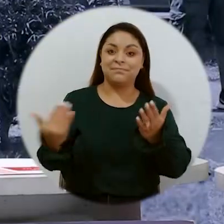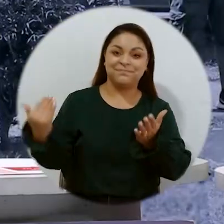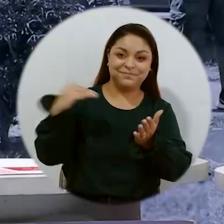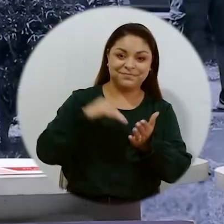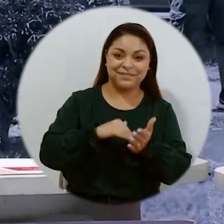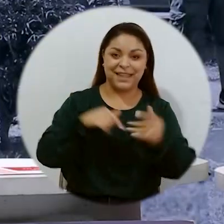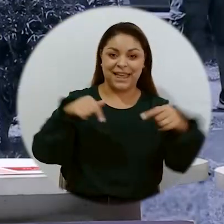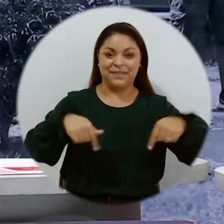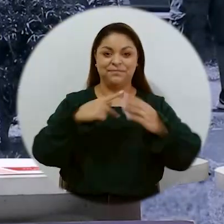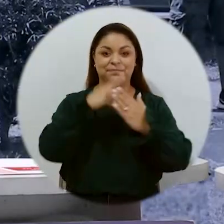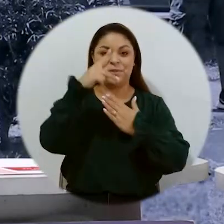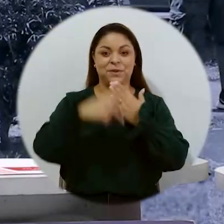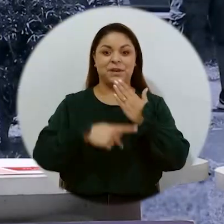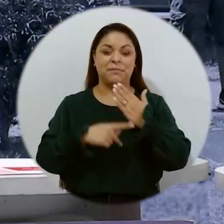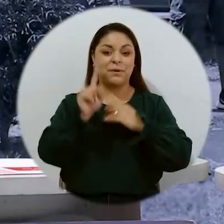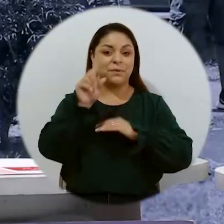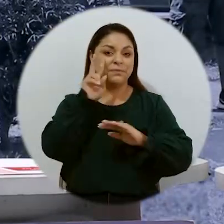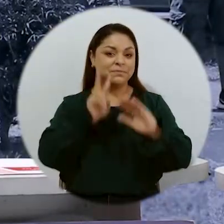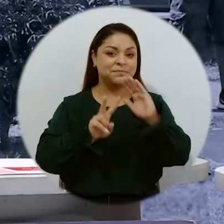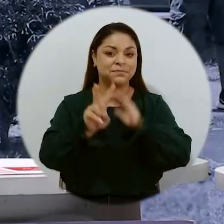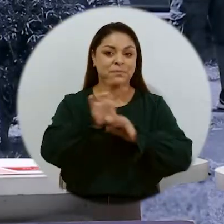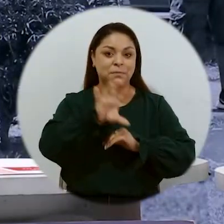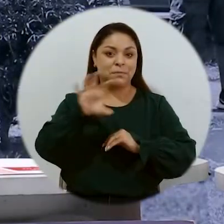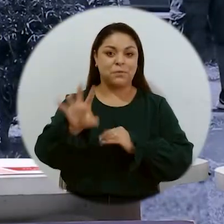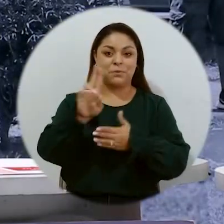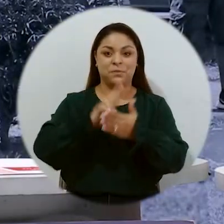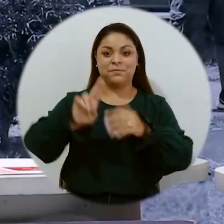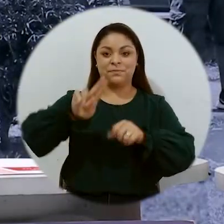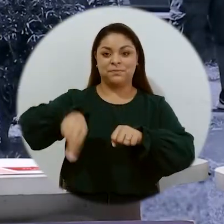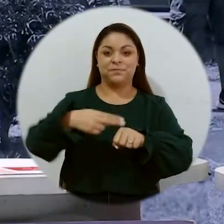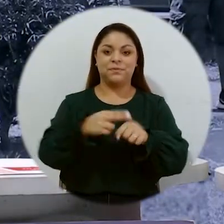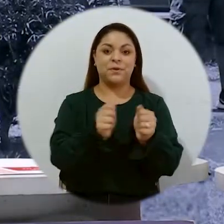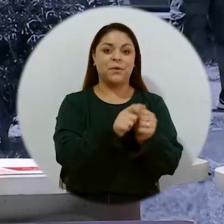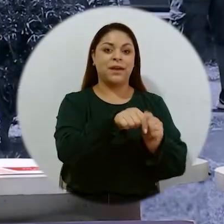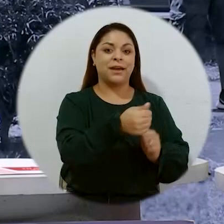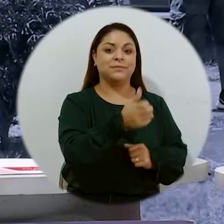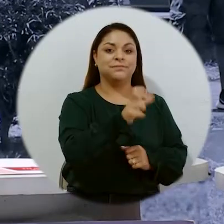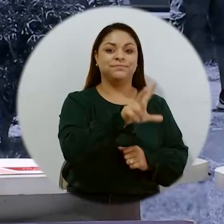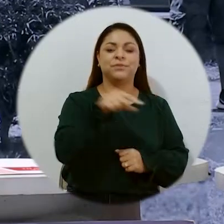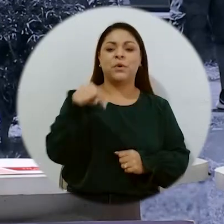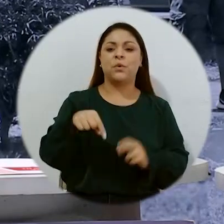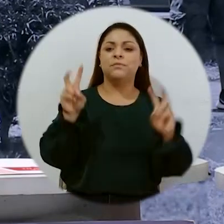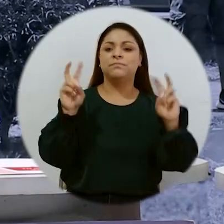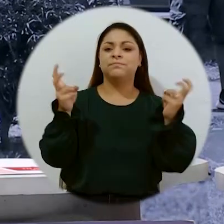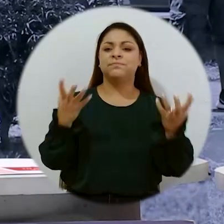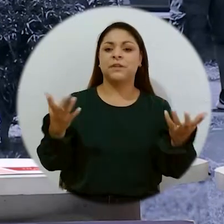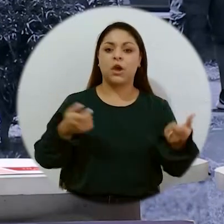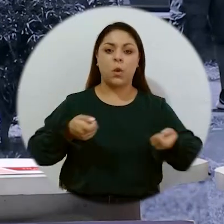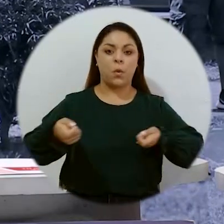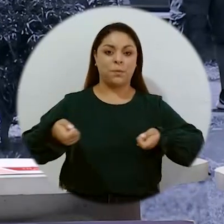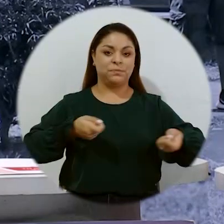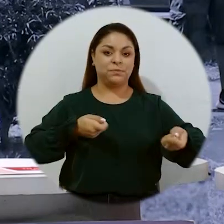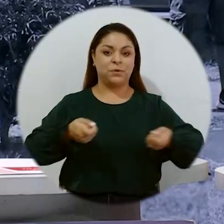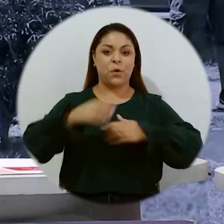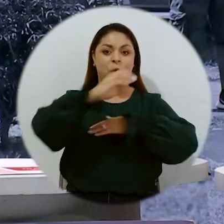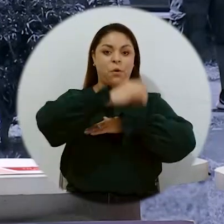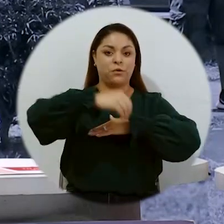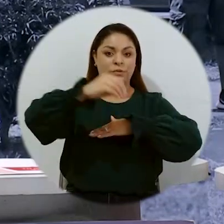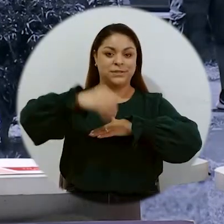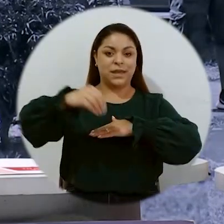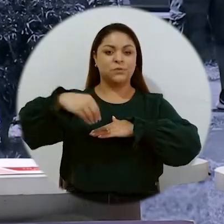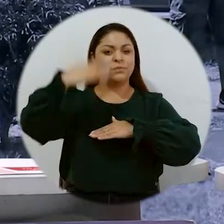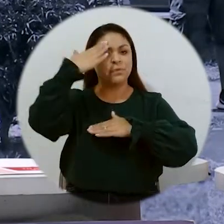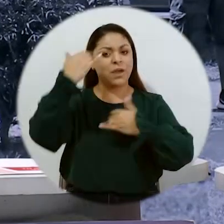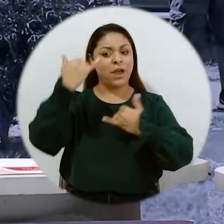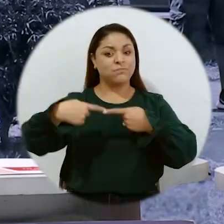Regresa usted a Una Mirada del programa de la Universidad Nacional y de CINAR. O sea, hoy con el tema de la gobernanza de los océanos en el marco